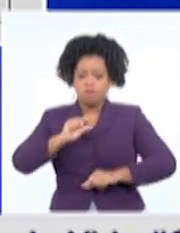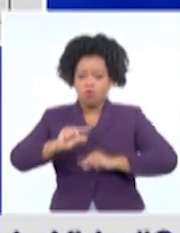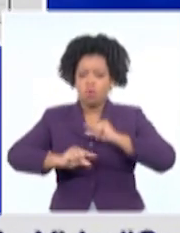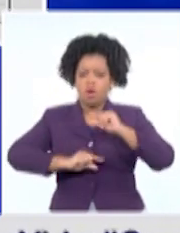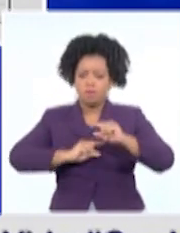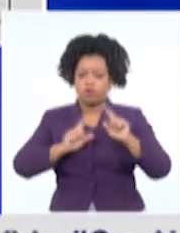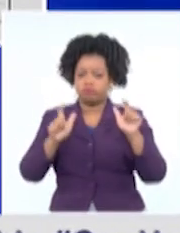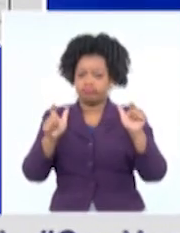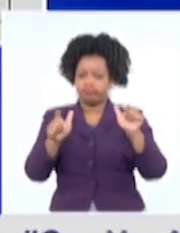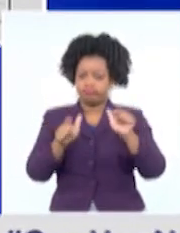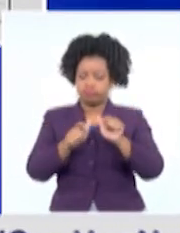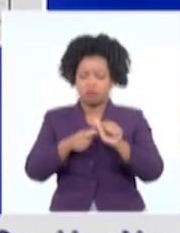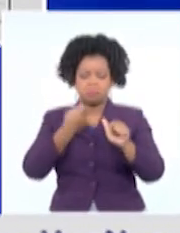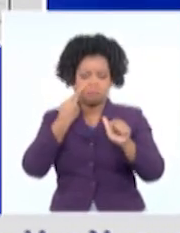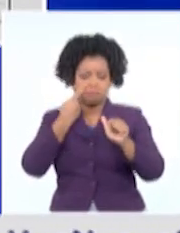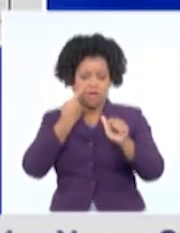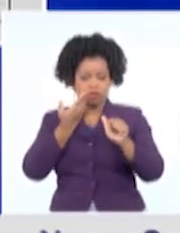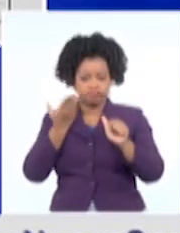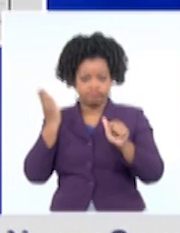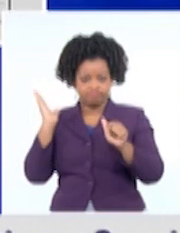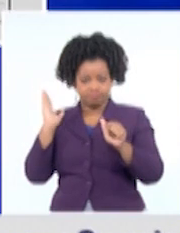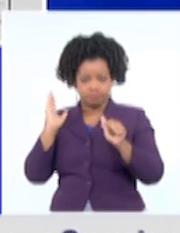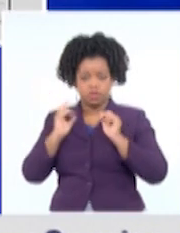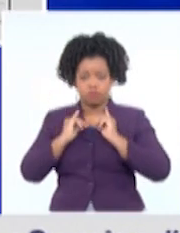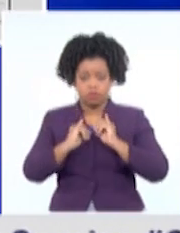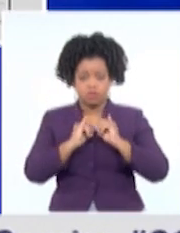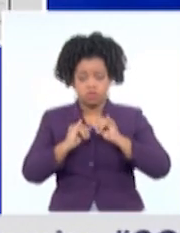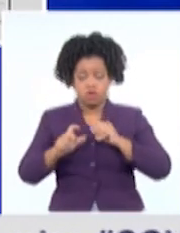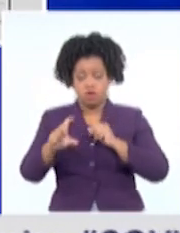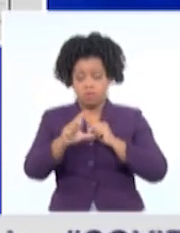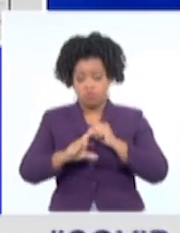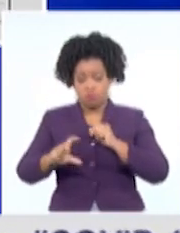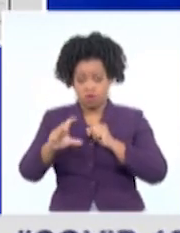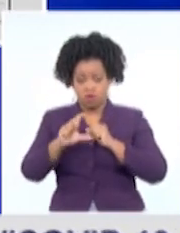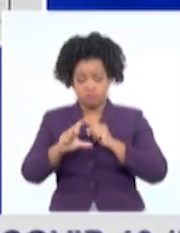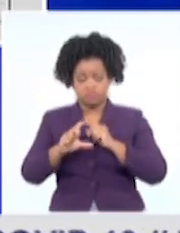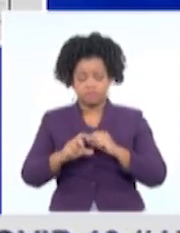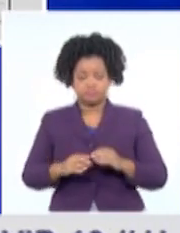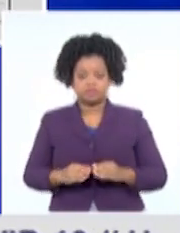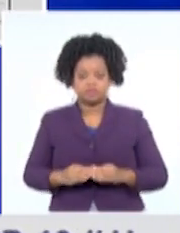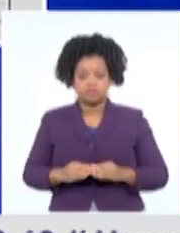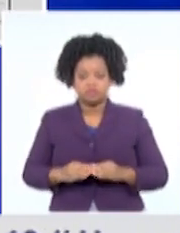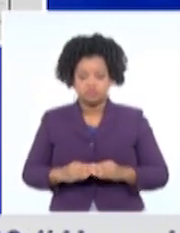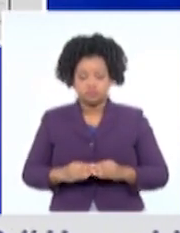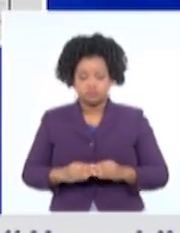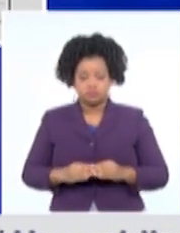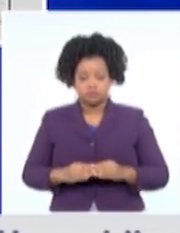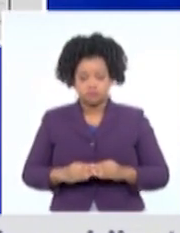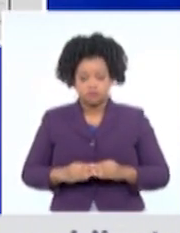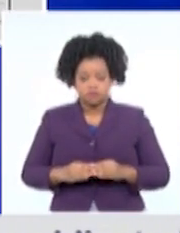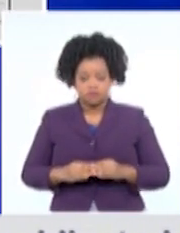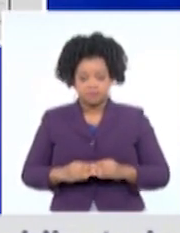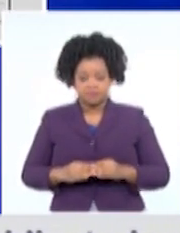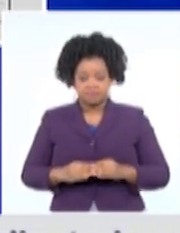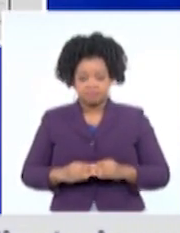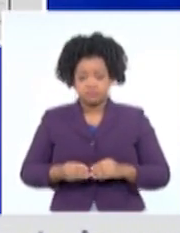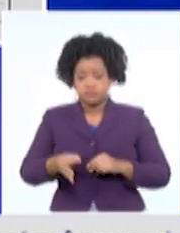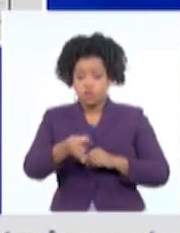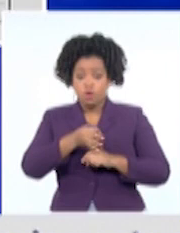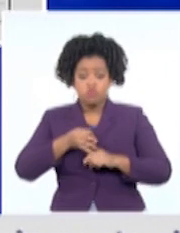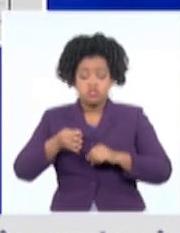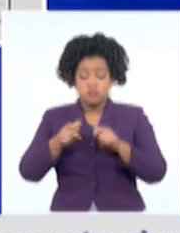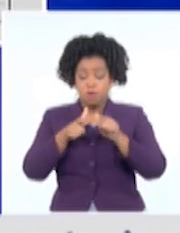y podemos ver ahí en el comportamiento de los municipios que aportan la mayor